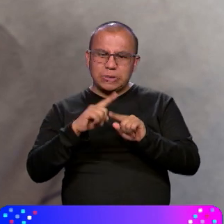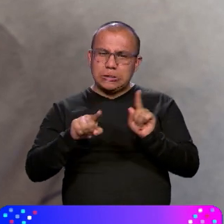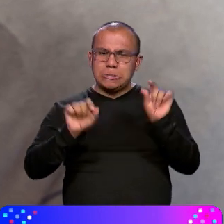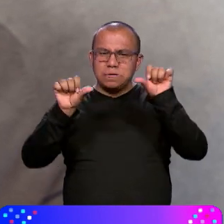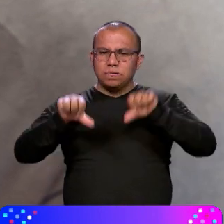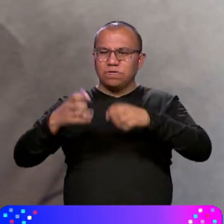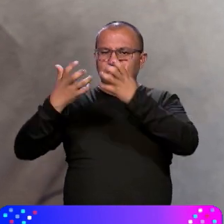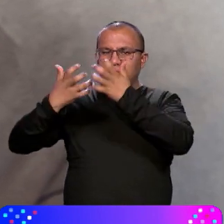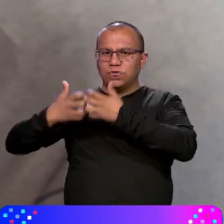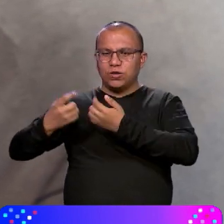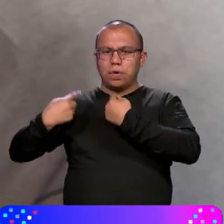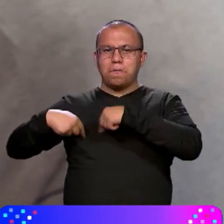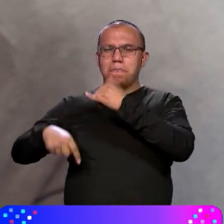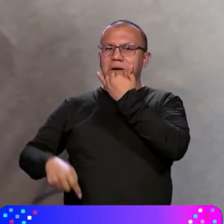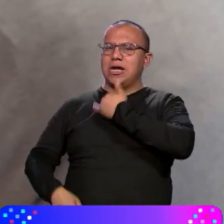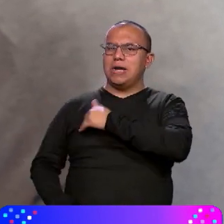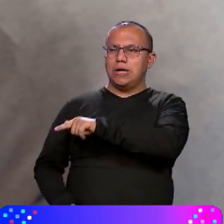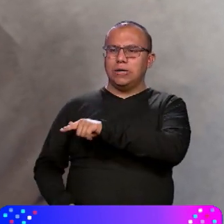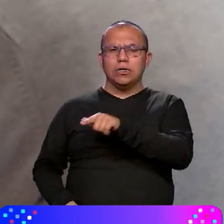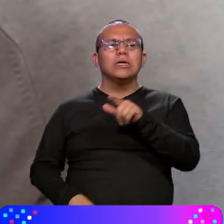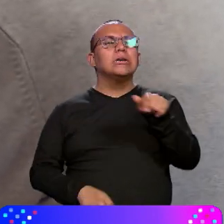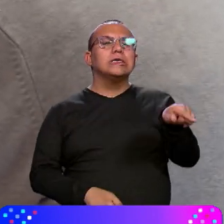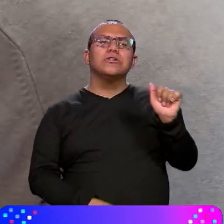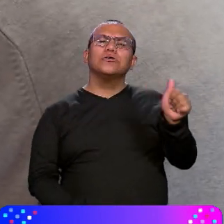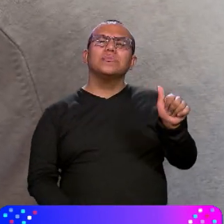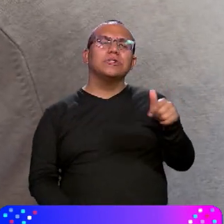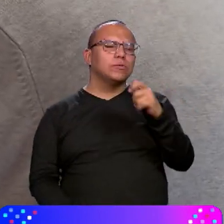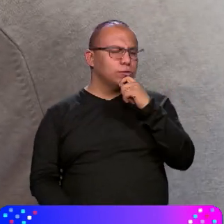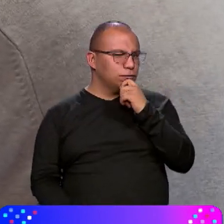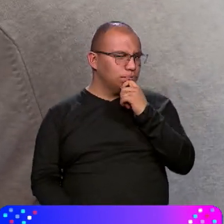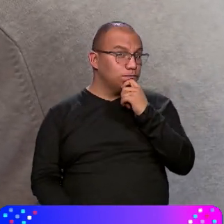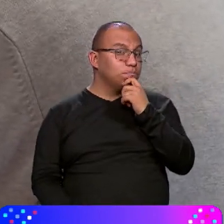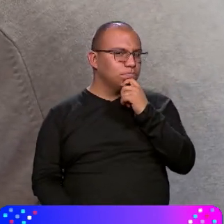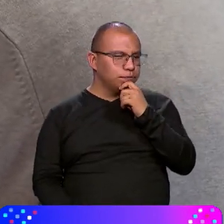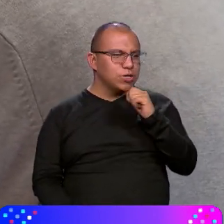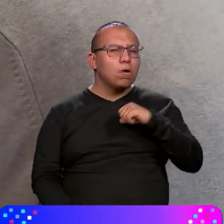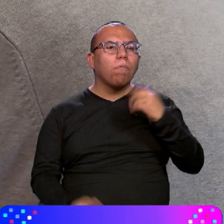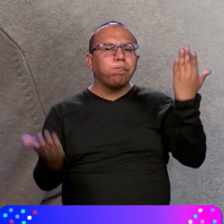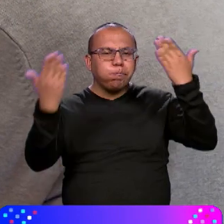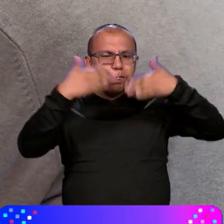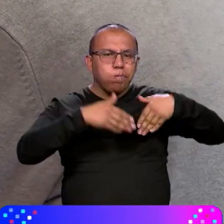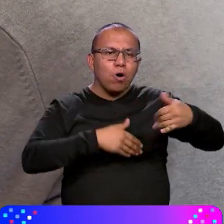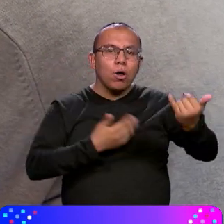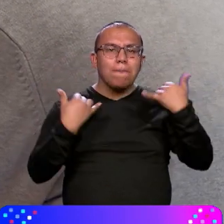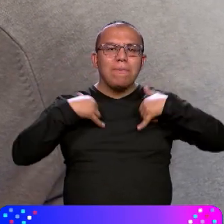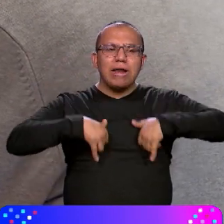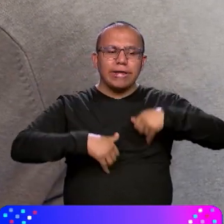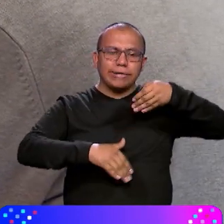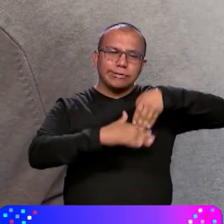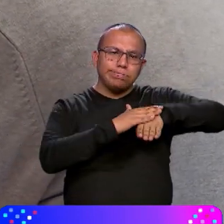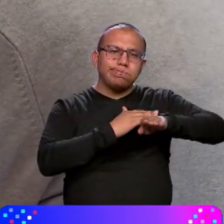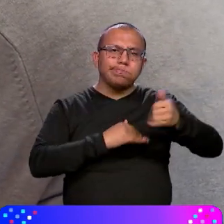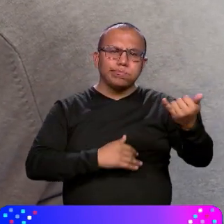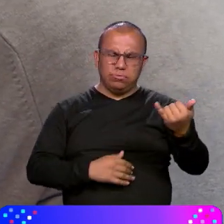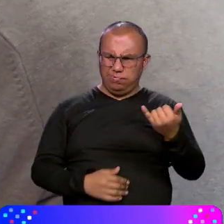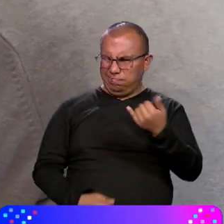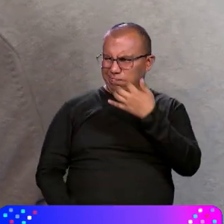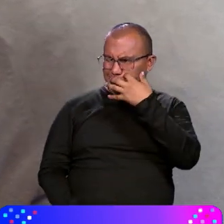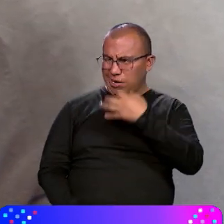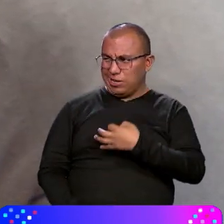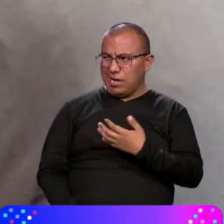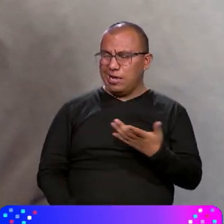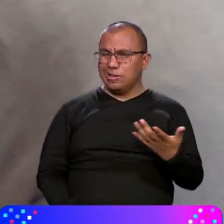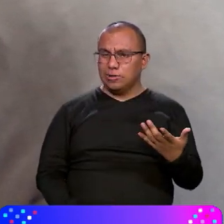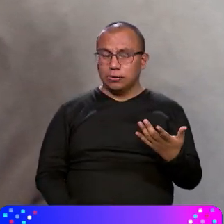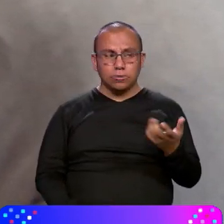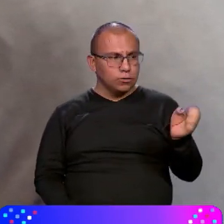inútiles. Norma, ¿y si fueron ellos? Y lo tienen todo escondido en las maletas. ¿De verdad?